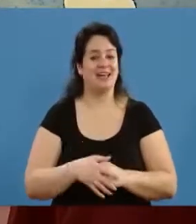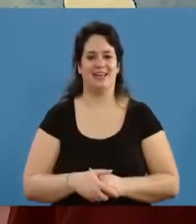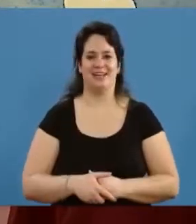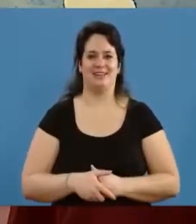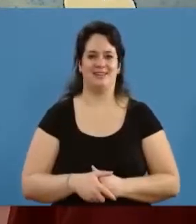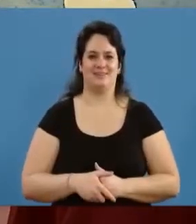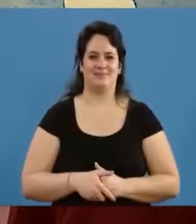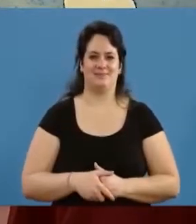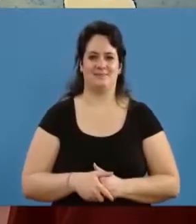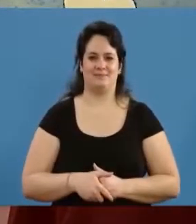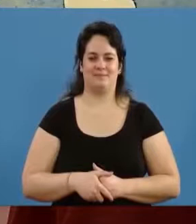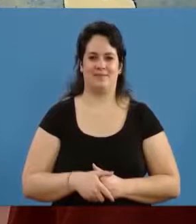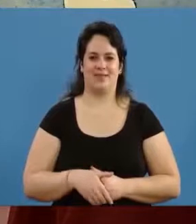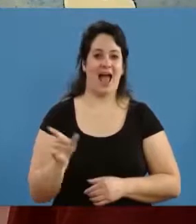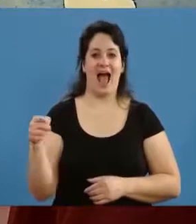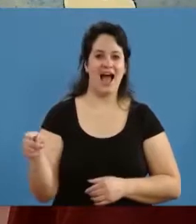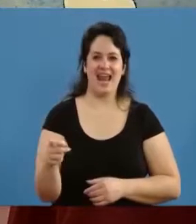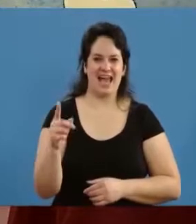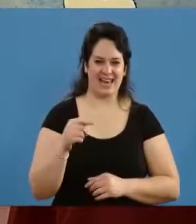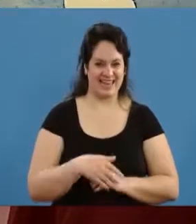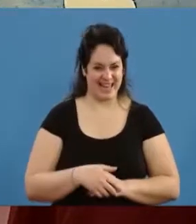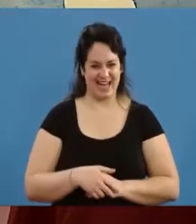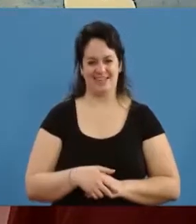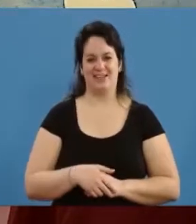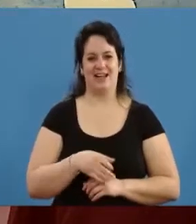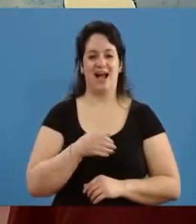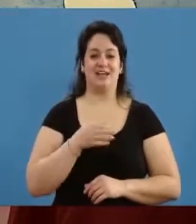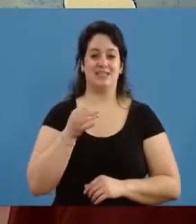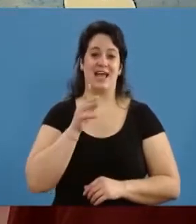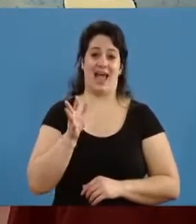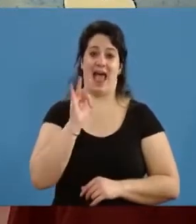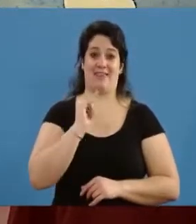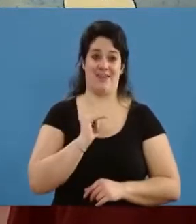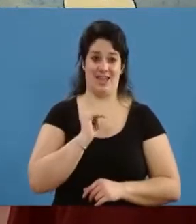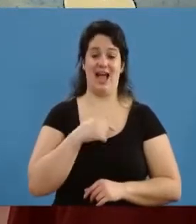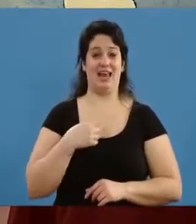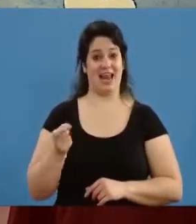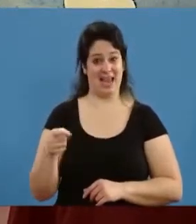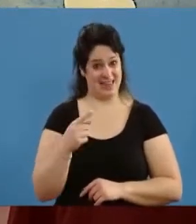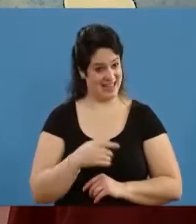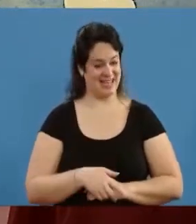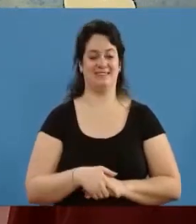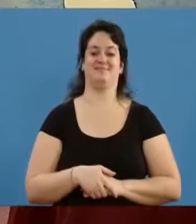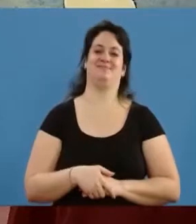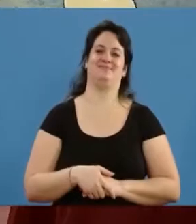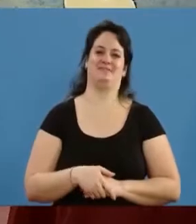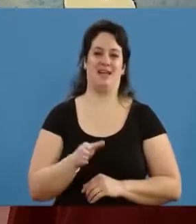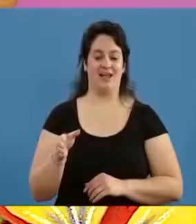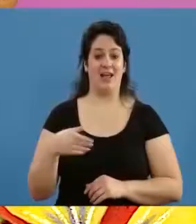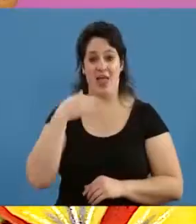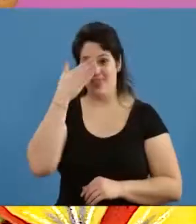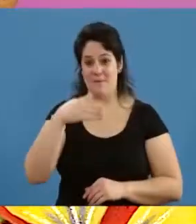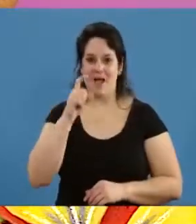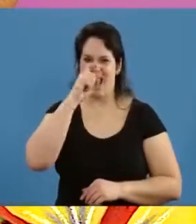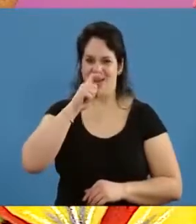esperar a la lagartija, sí, a las adivinanzas de Alicia la lagartija. Y después viene el